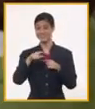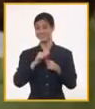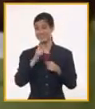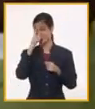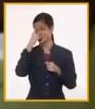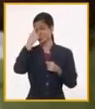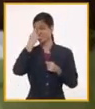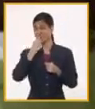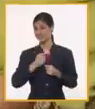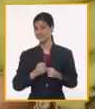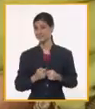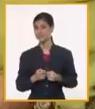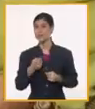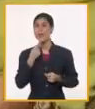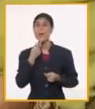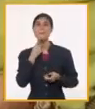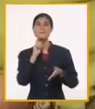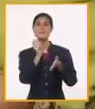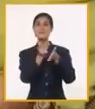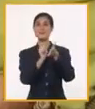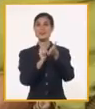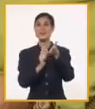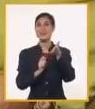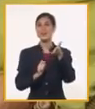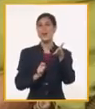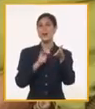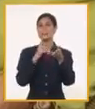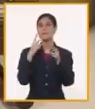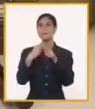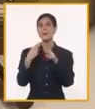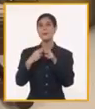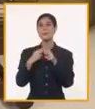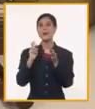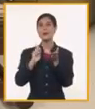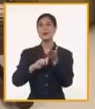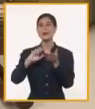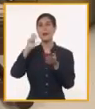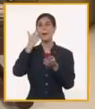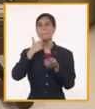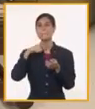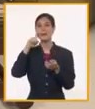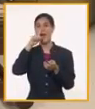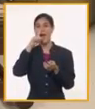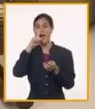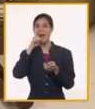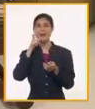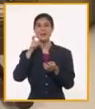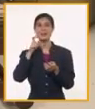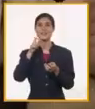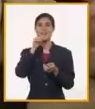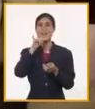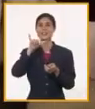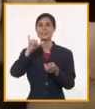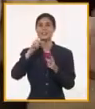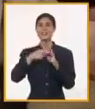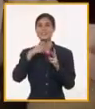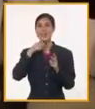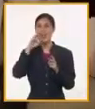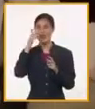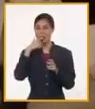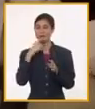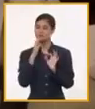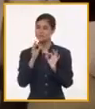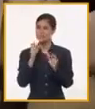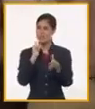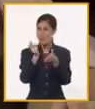carta plañonera, algo así. Plañidera, pero algo así por el estilo, no te puedo decir para no... Sí, pero sí, me lo dio en ese